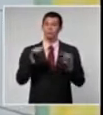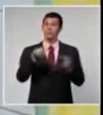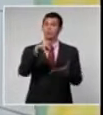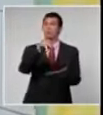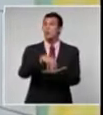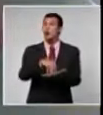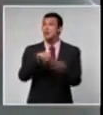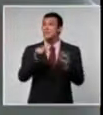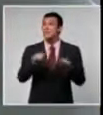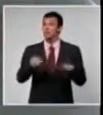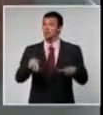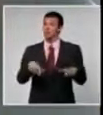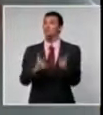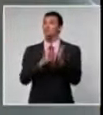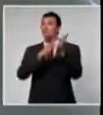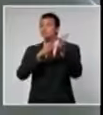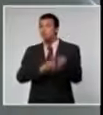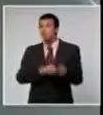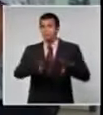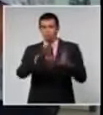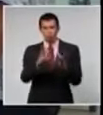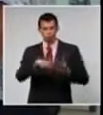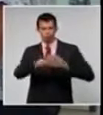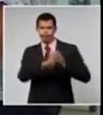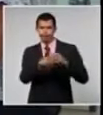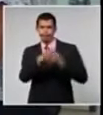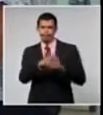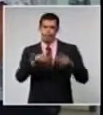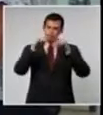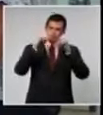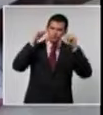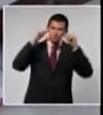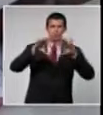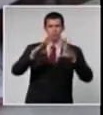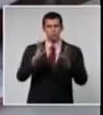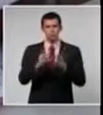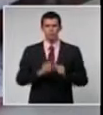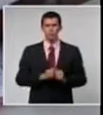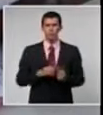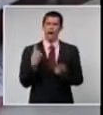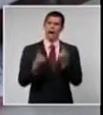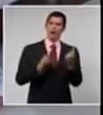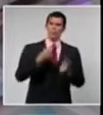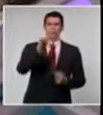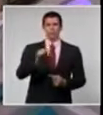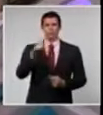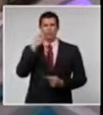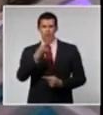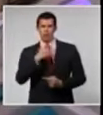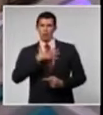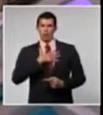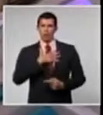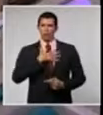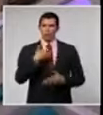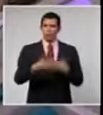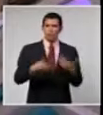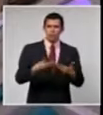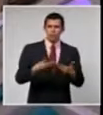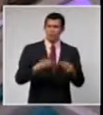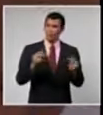el lavado frecuente de las manos, el control a personas con síntomas respiratorios y se procura que en cada cubículo permanezca solo el